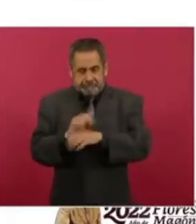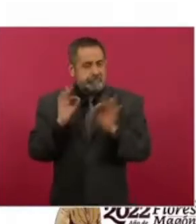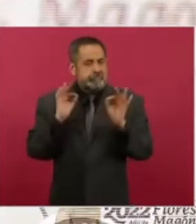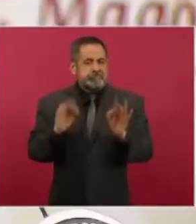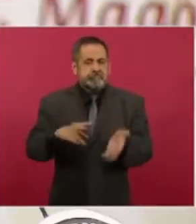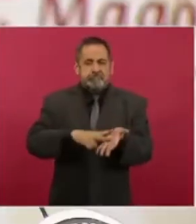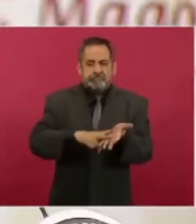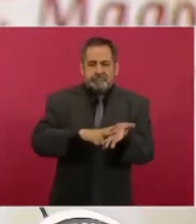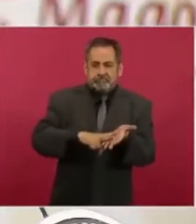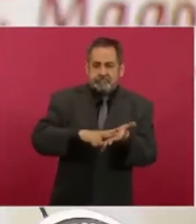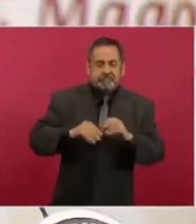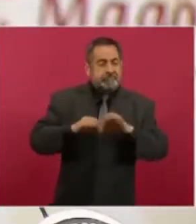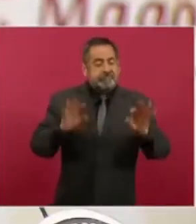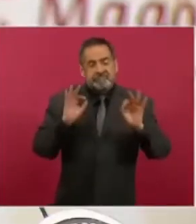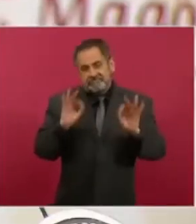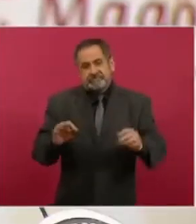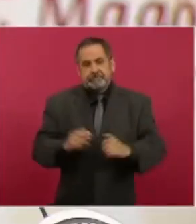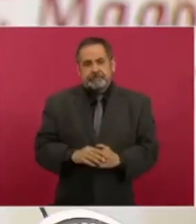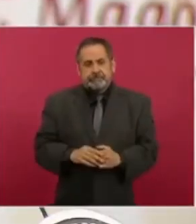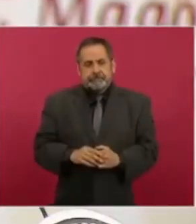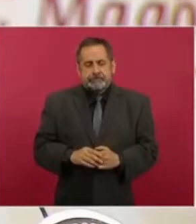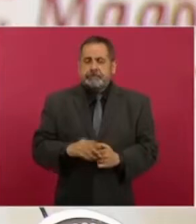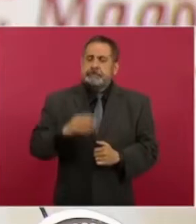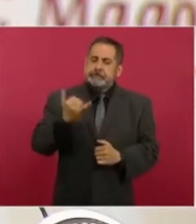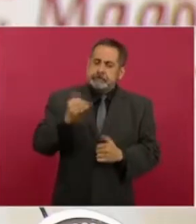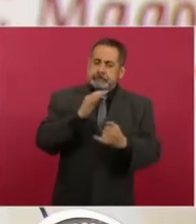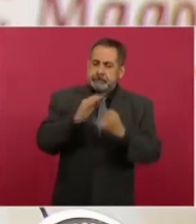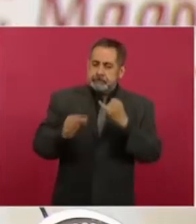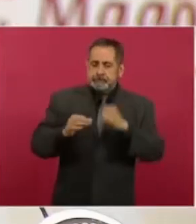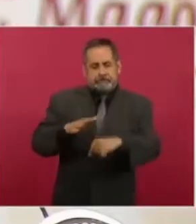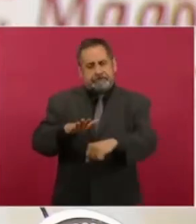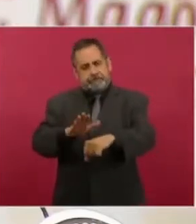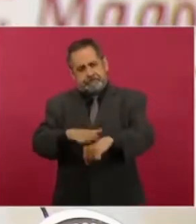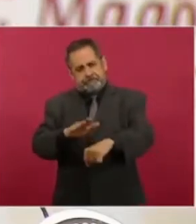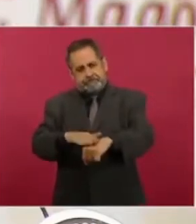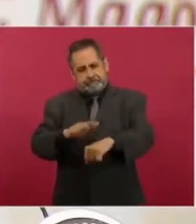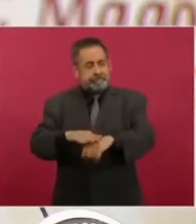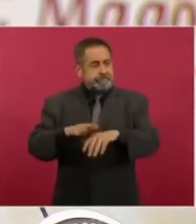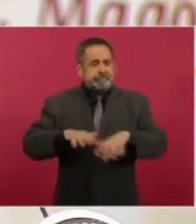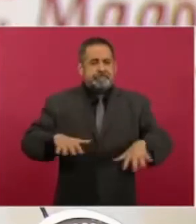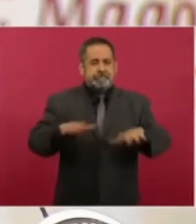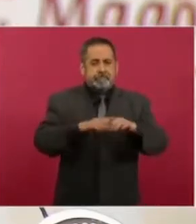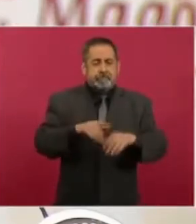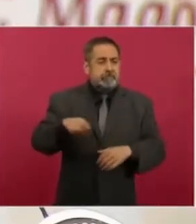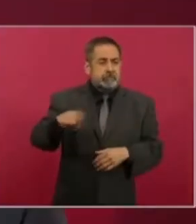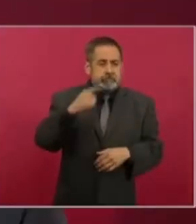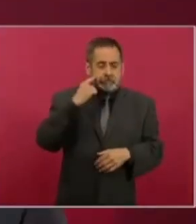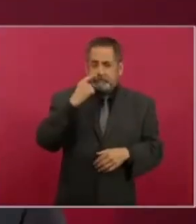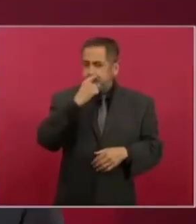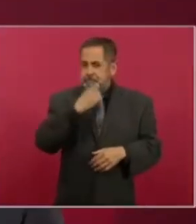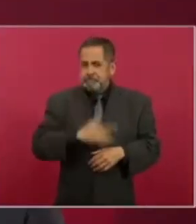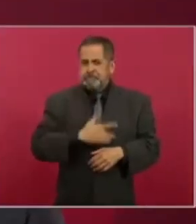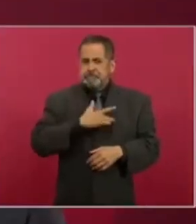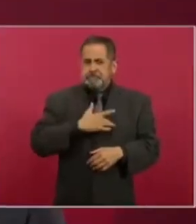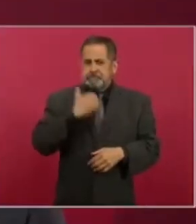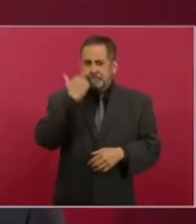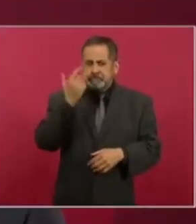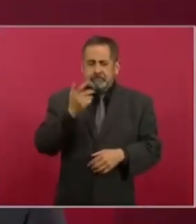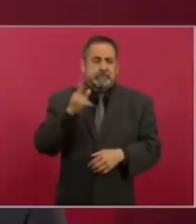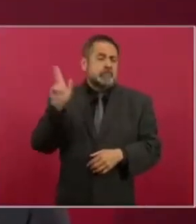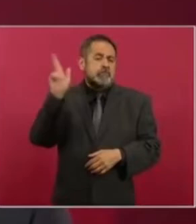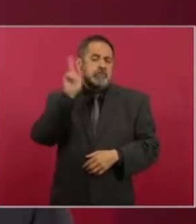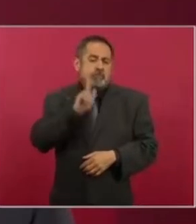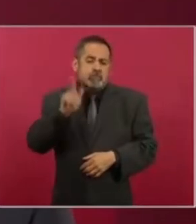es un anuncio importante: volvemos a hacer un llamado a las personas que quieran voluntariamente participar en el ensayo clínico